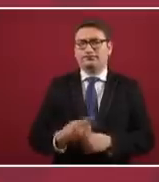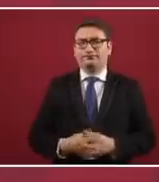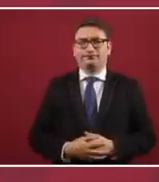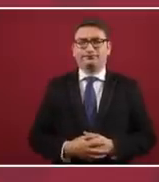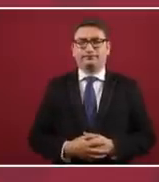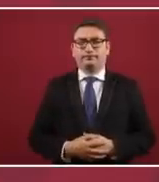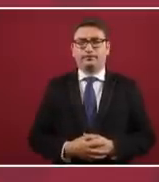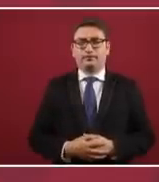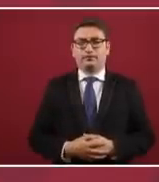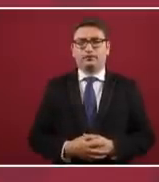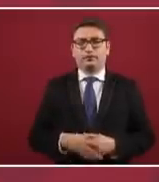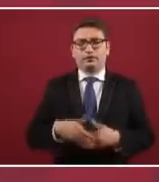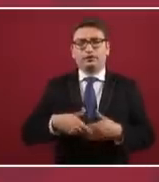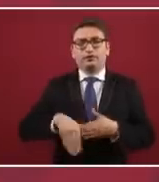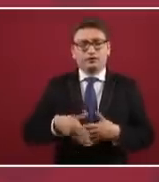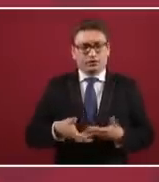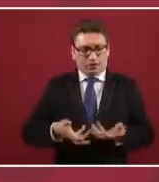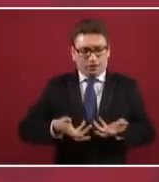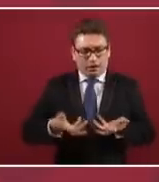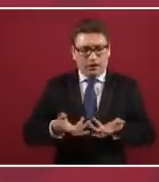se tiene que actuar con prudencia